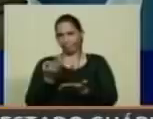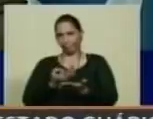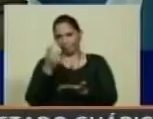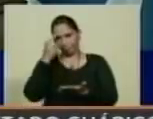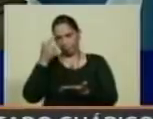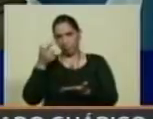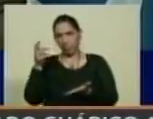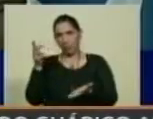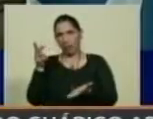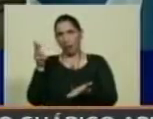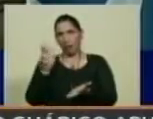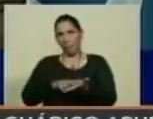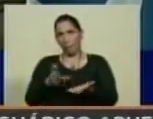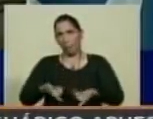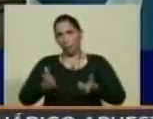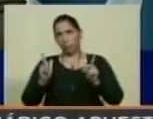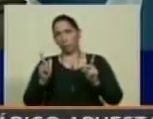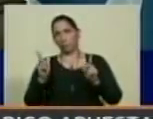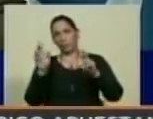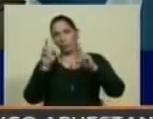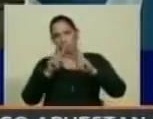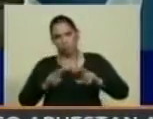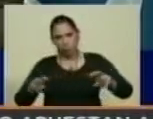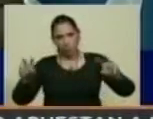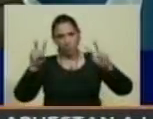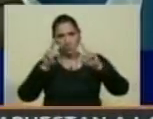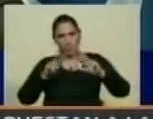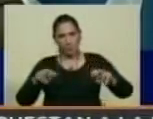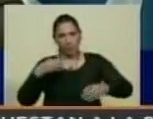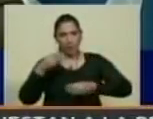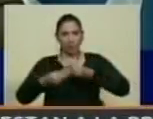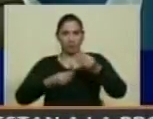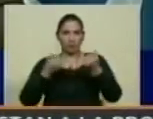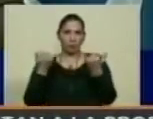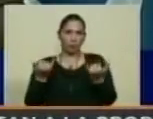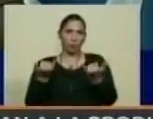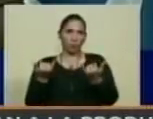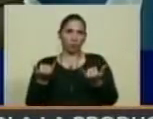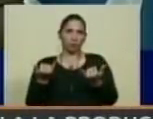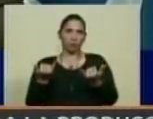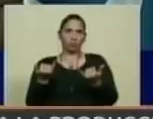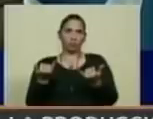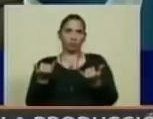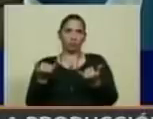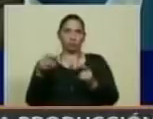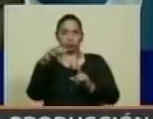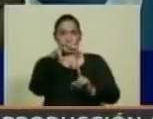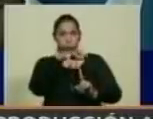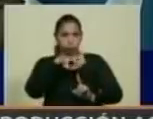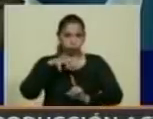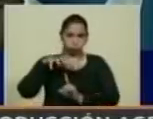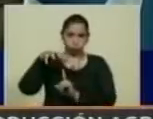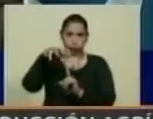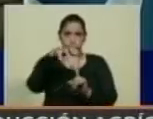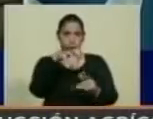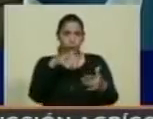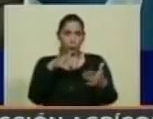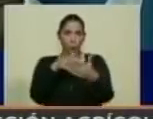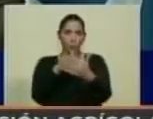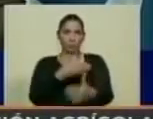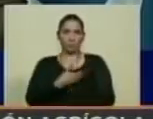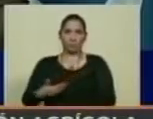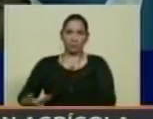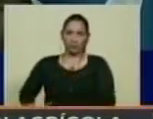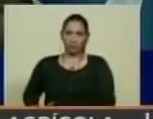datos sobre la investigación que se está haciendo sobre el intento de magnicidio contra el ciudadano presidente de la República.